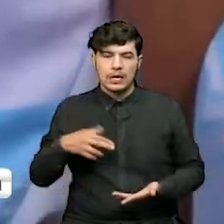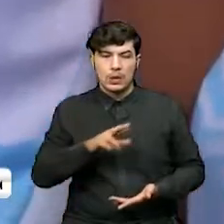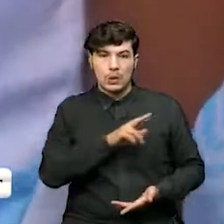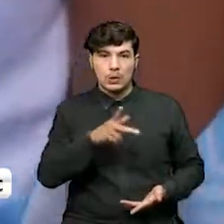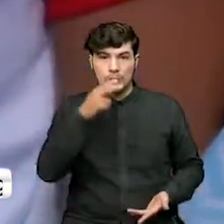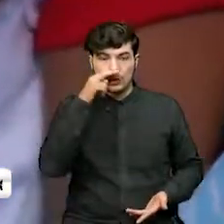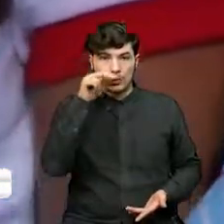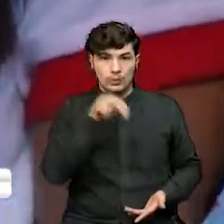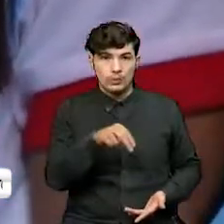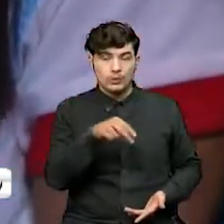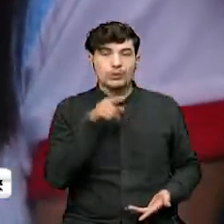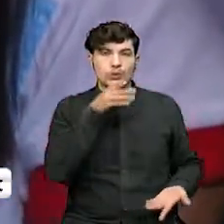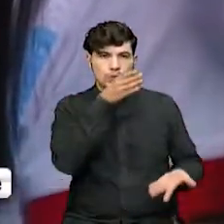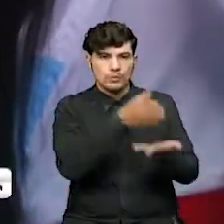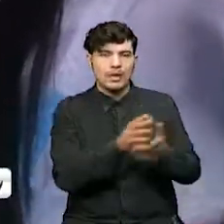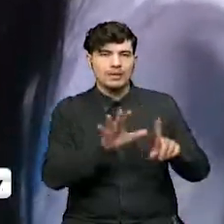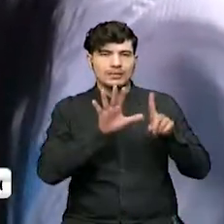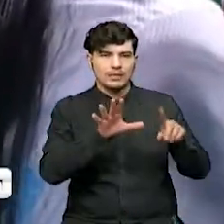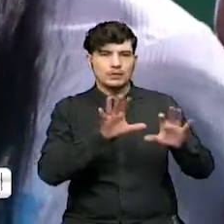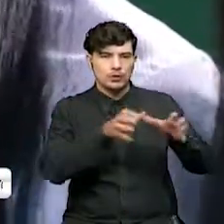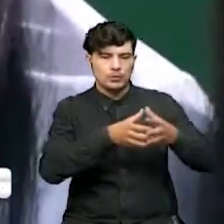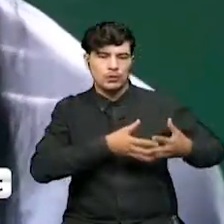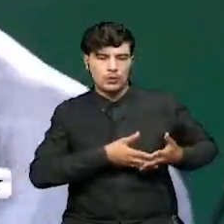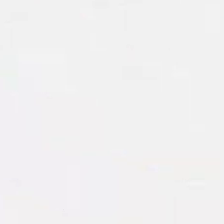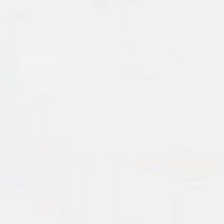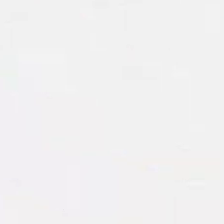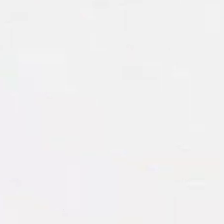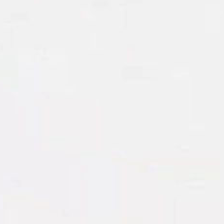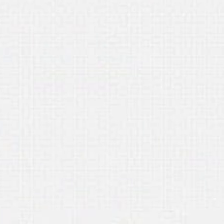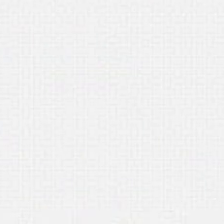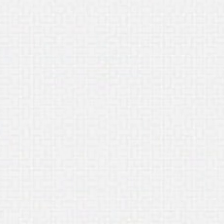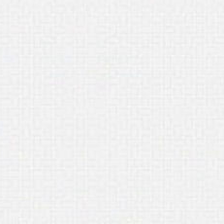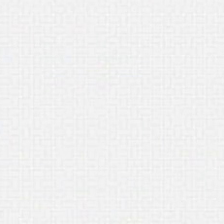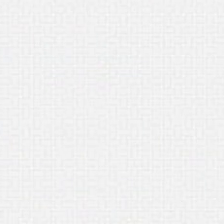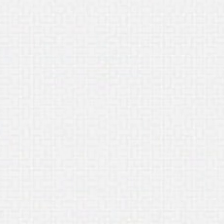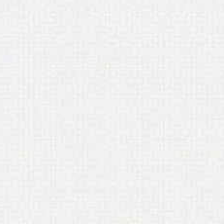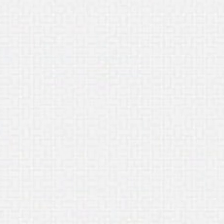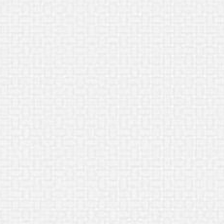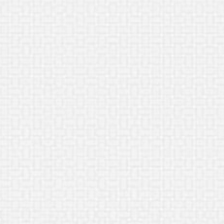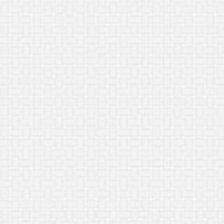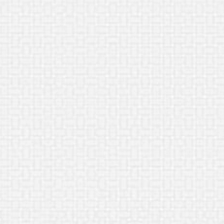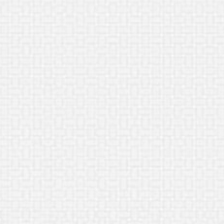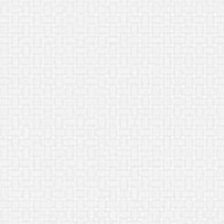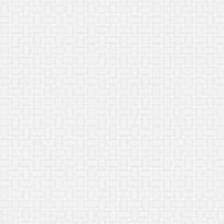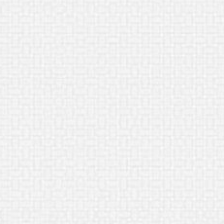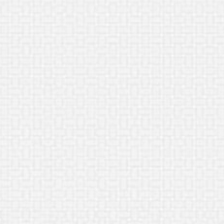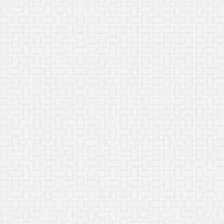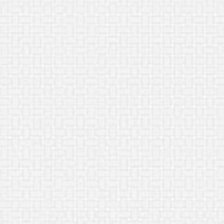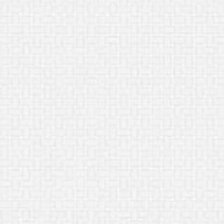desplazarán seis ruth vistas de norte de santander a francia canal tro puntocom